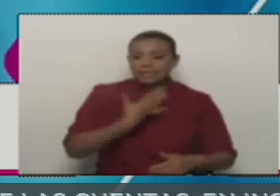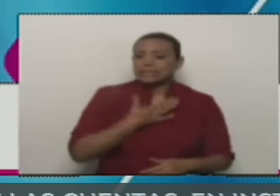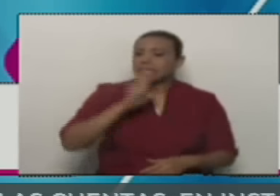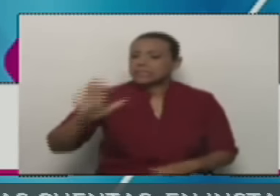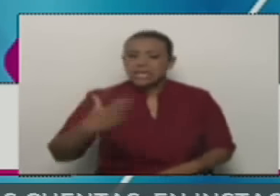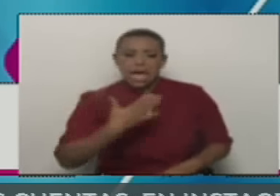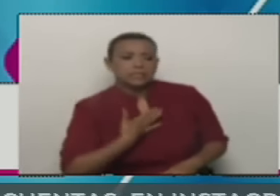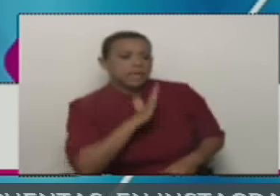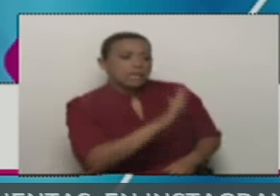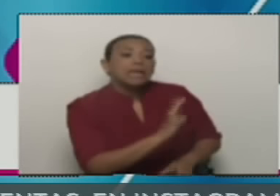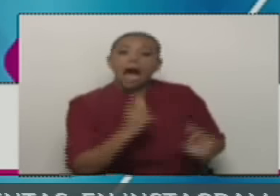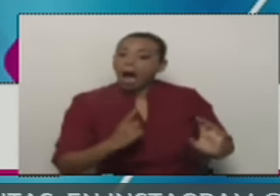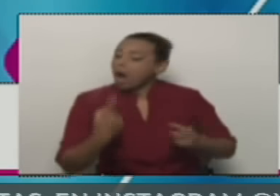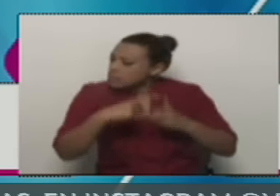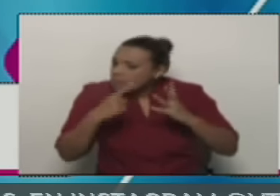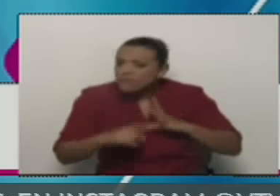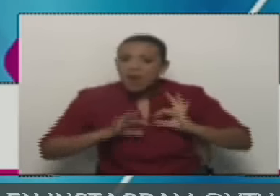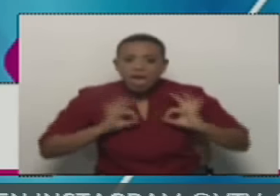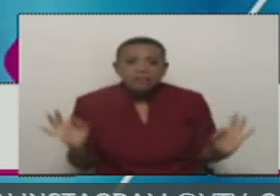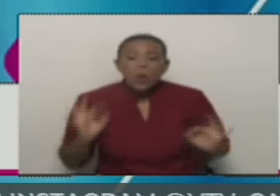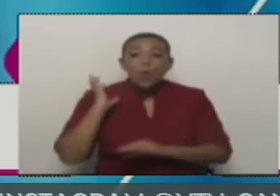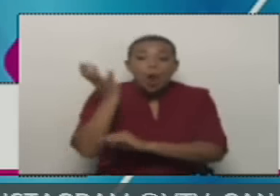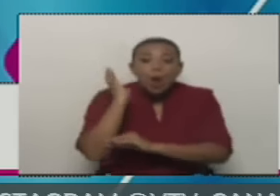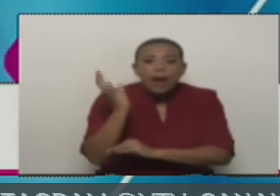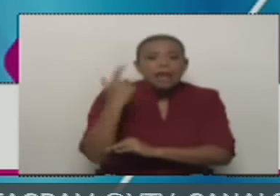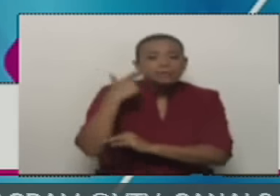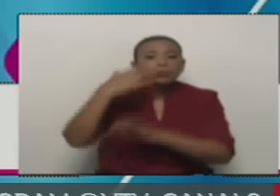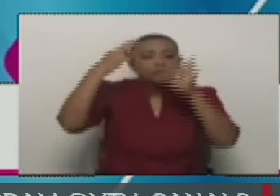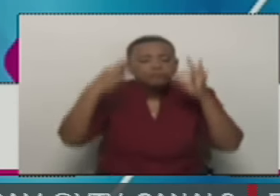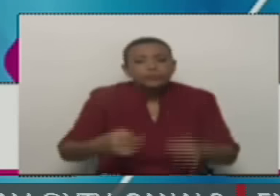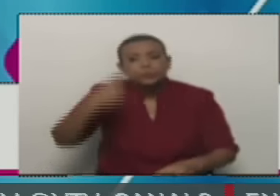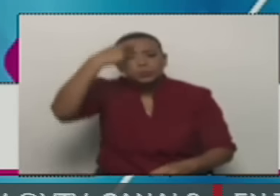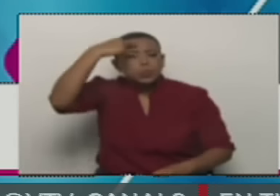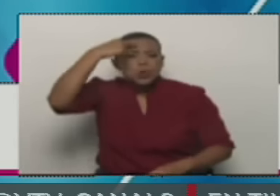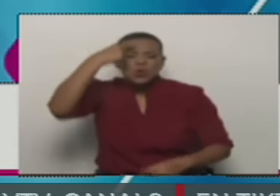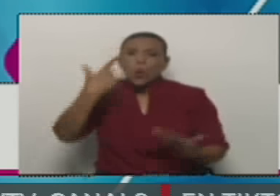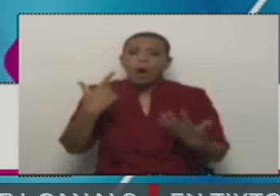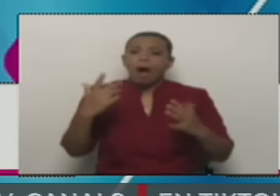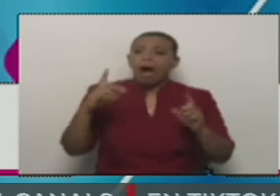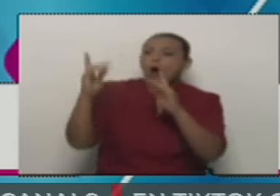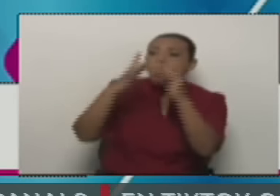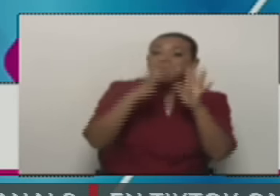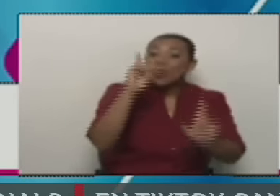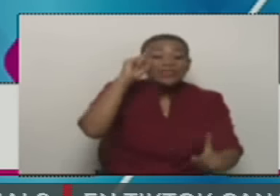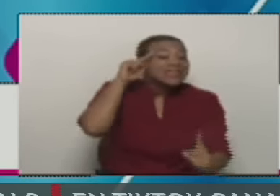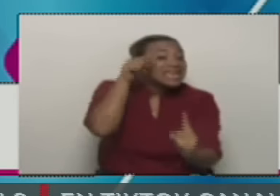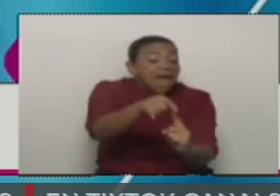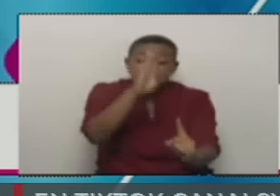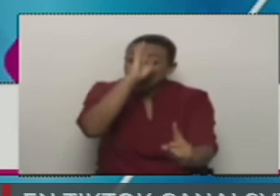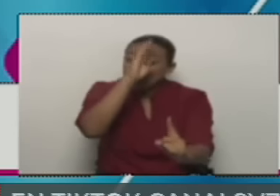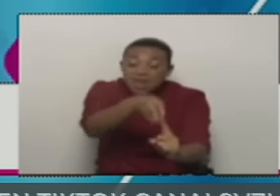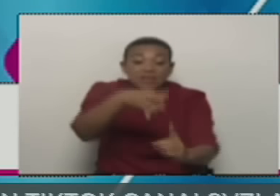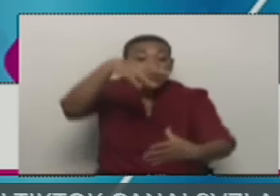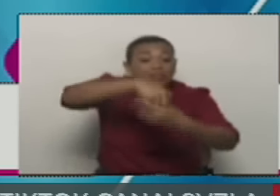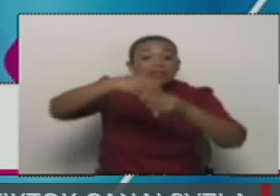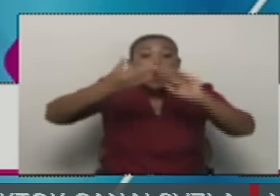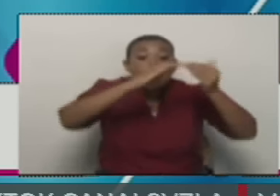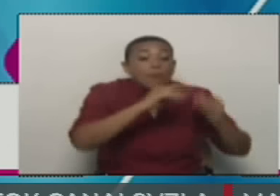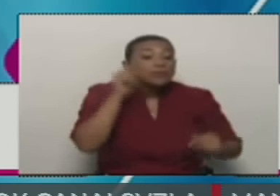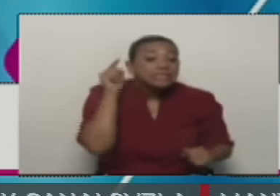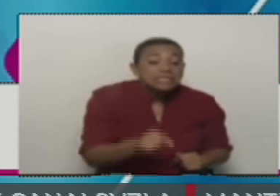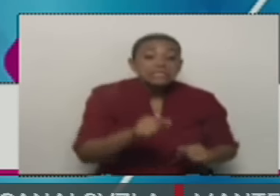trata adicionalmente de un congreso que está siendo concebido sin intermediarios, es un congreso directo de las bases, un congreso de